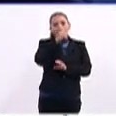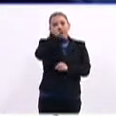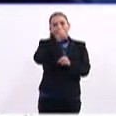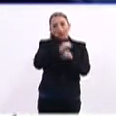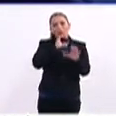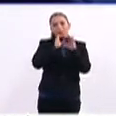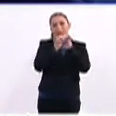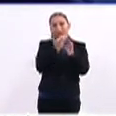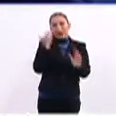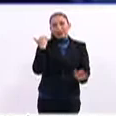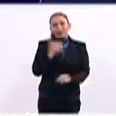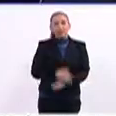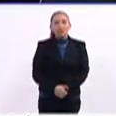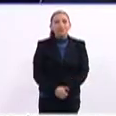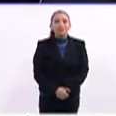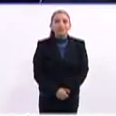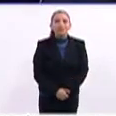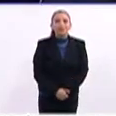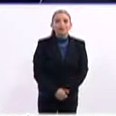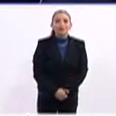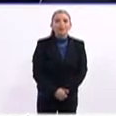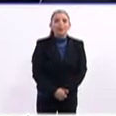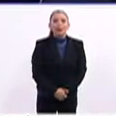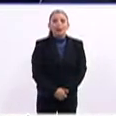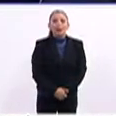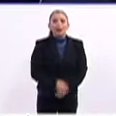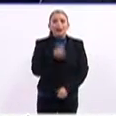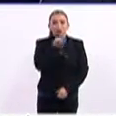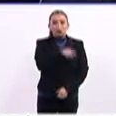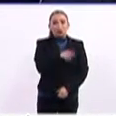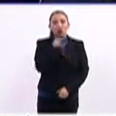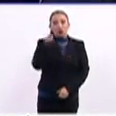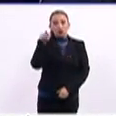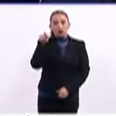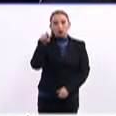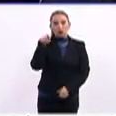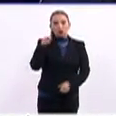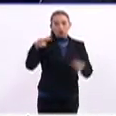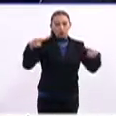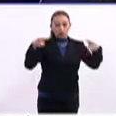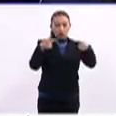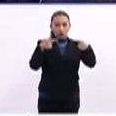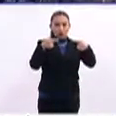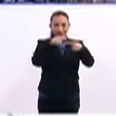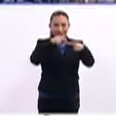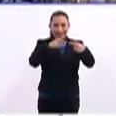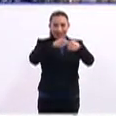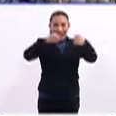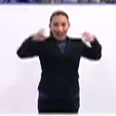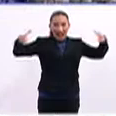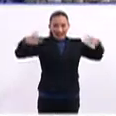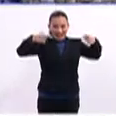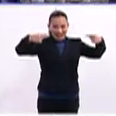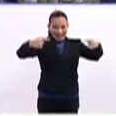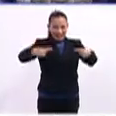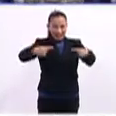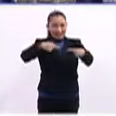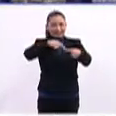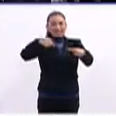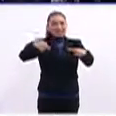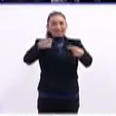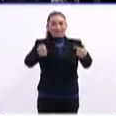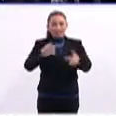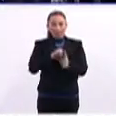Secretaría de Comunicaciones y Transportes. De la pieza de Tú, de los 2 dedos. Esa, por